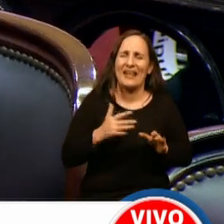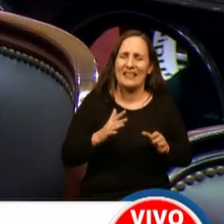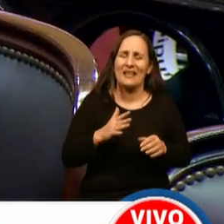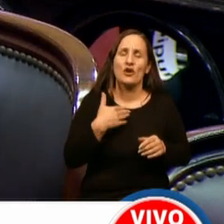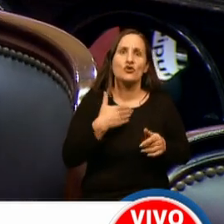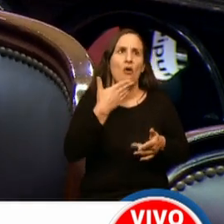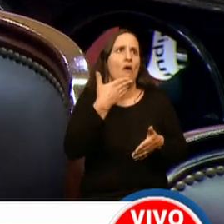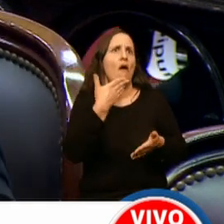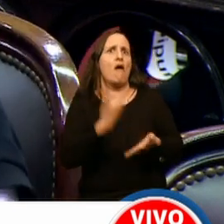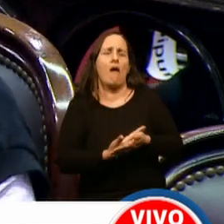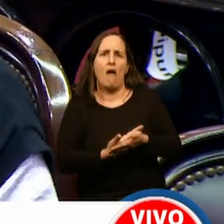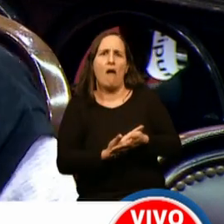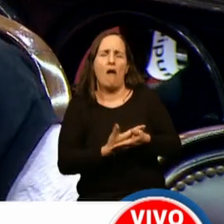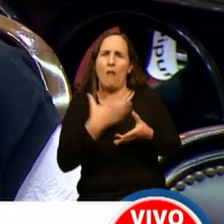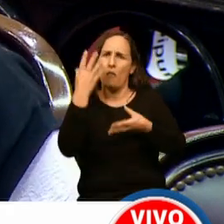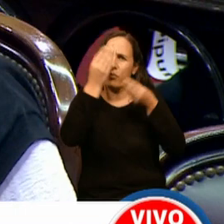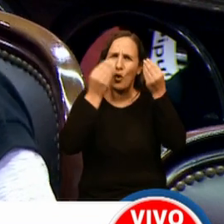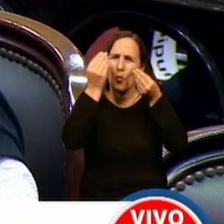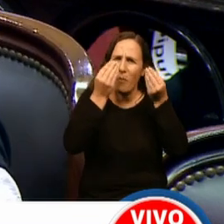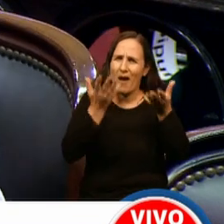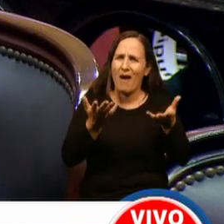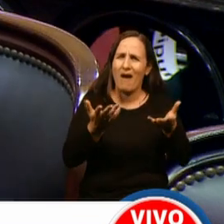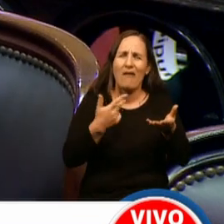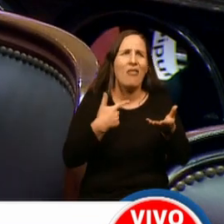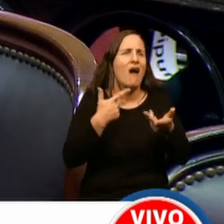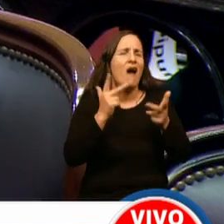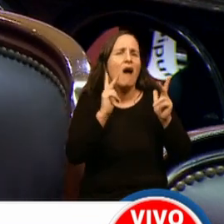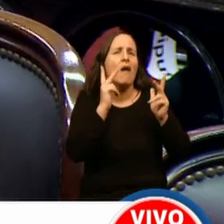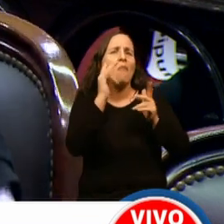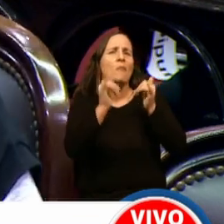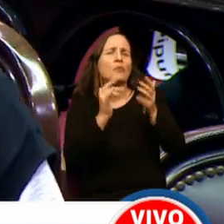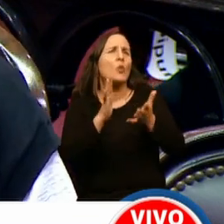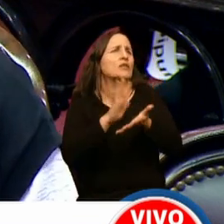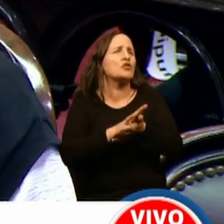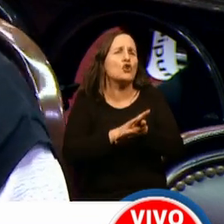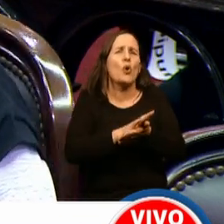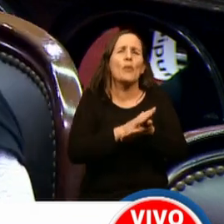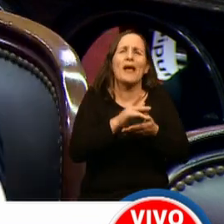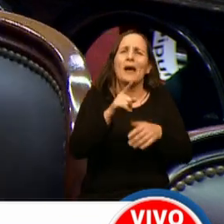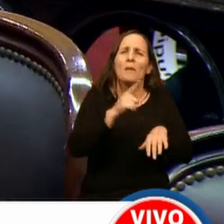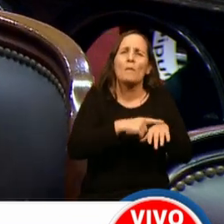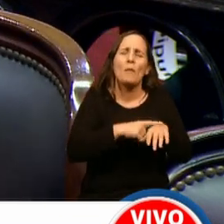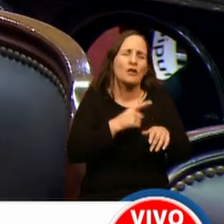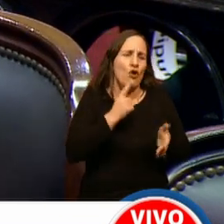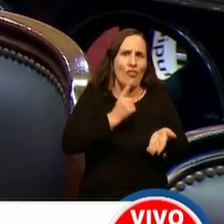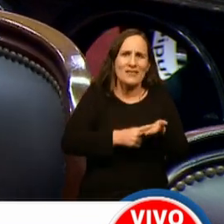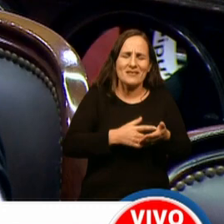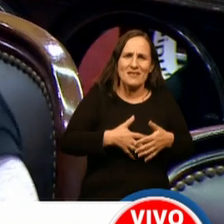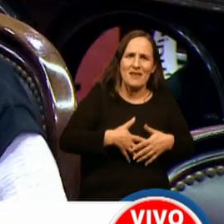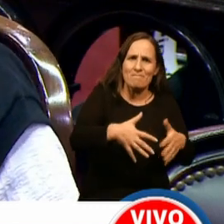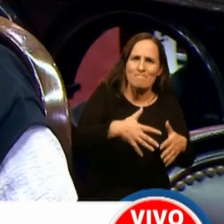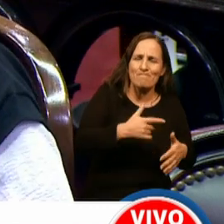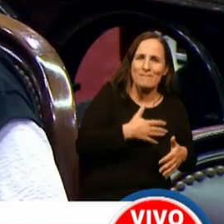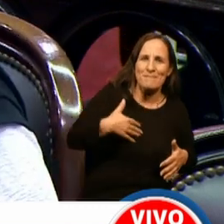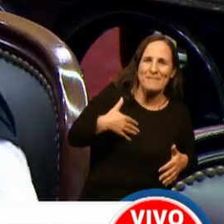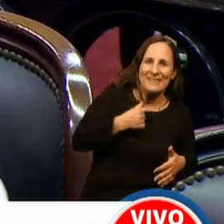quedé muy preocupada y manifestaban desde las complejidades que atraviesan al momento de decidir ser madres como